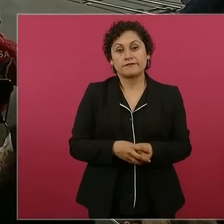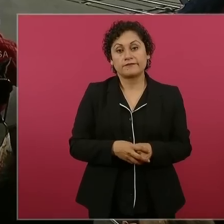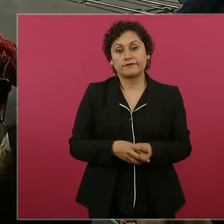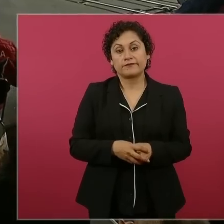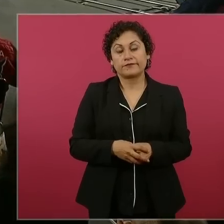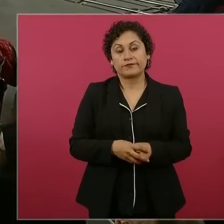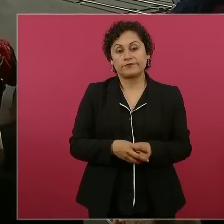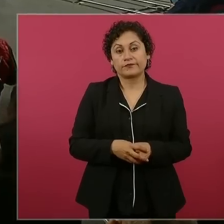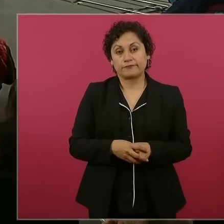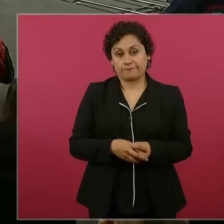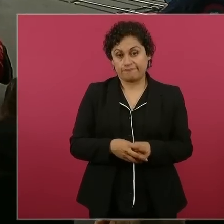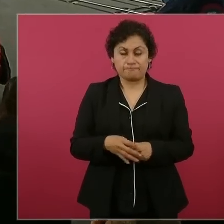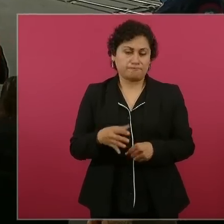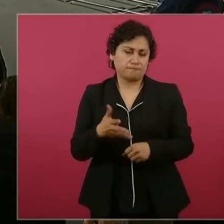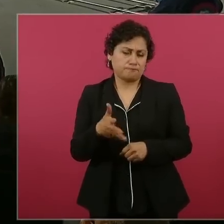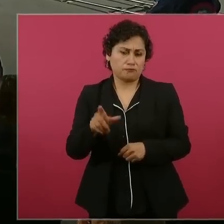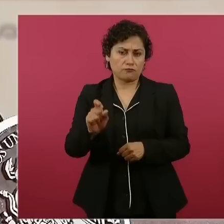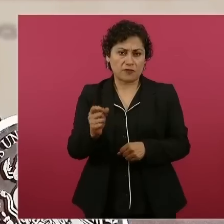¡22%!